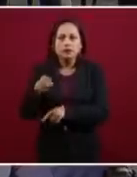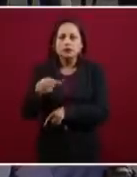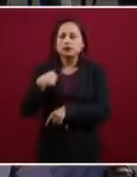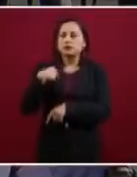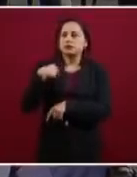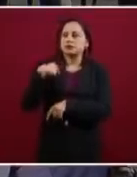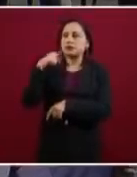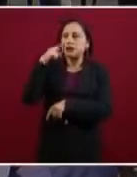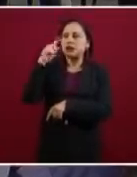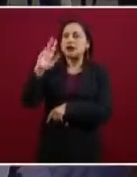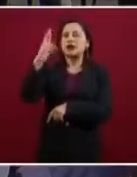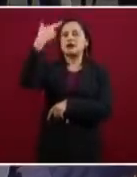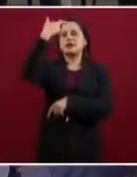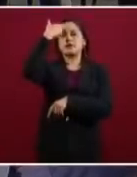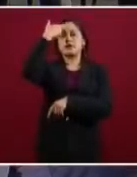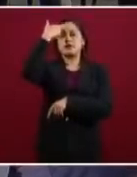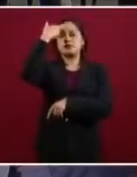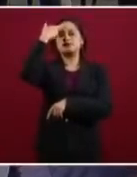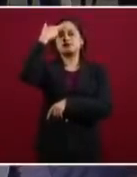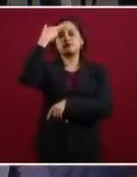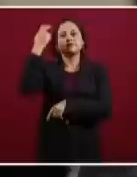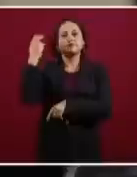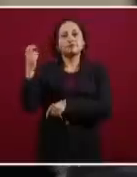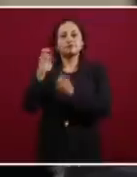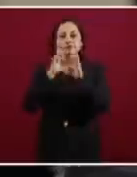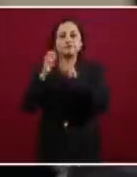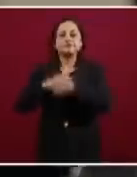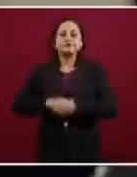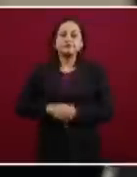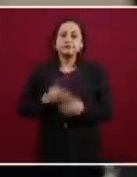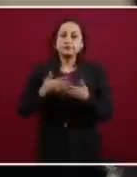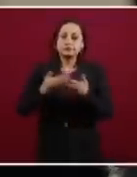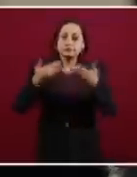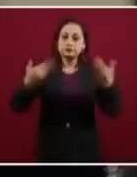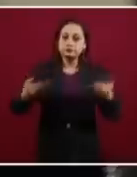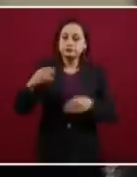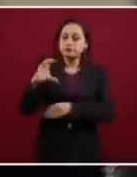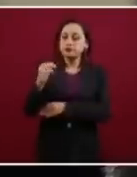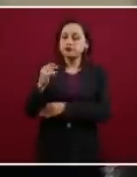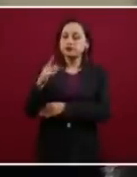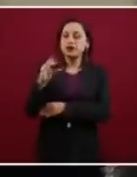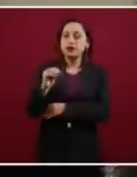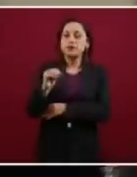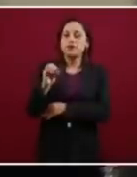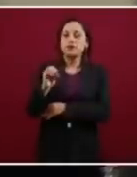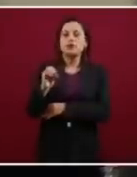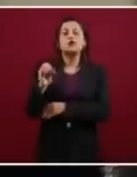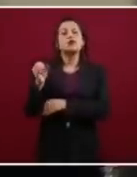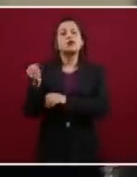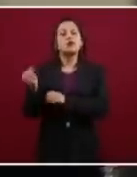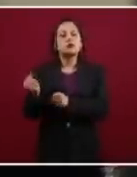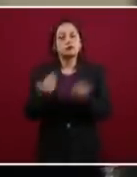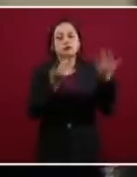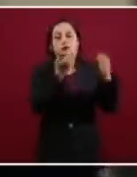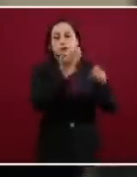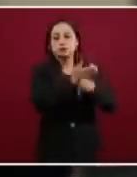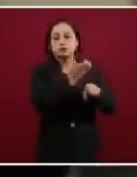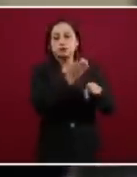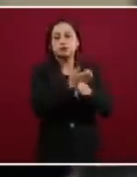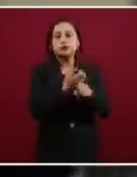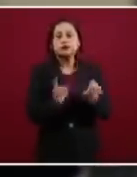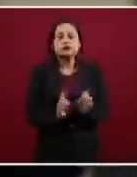con la extradición del chapo guzmán y los sucesos de sinaloa citó la frase